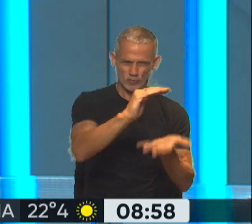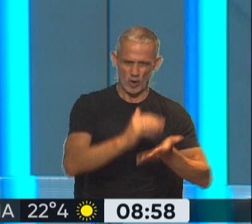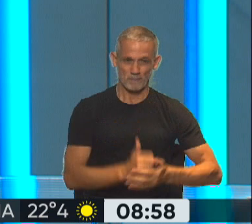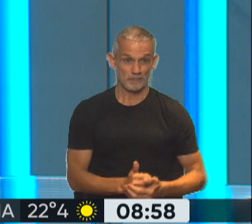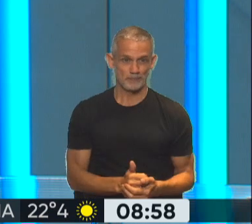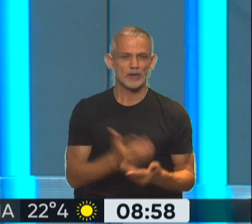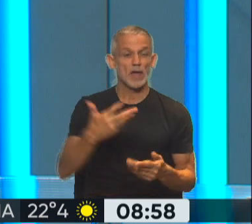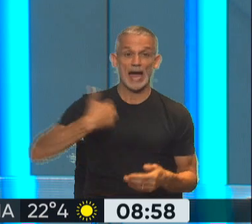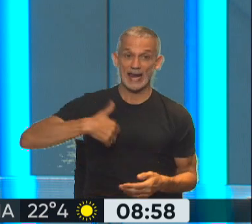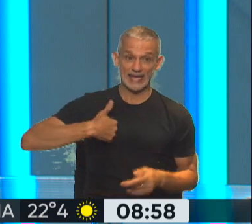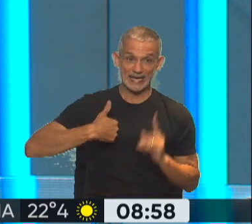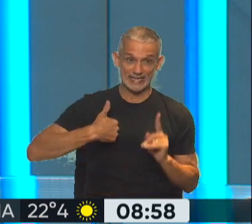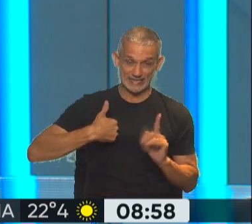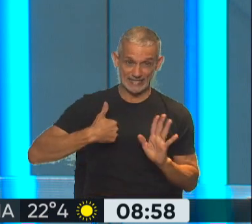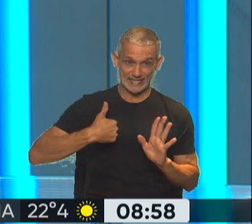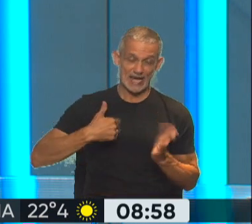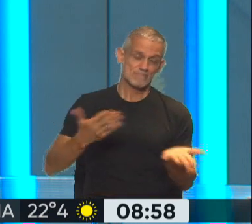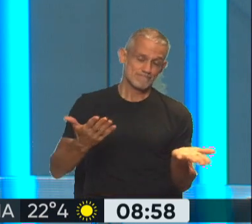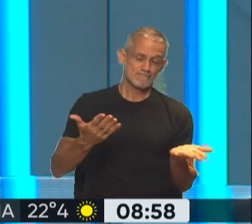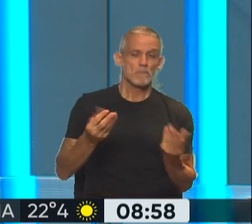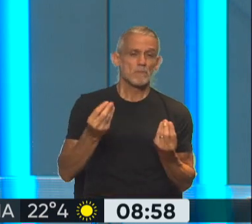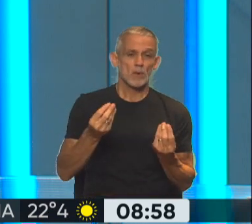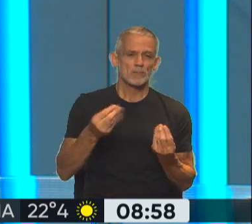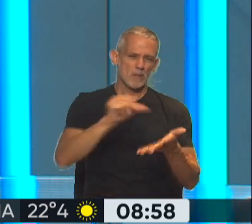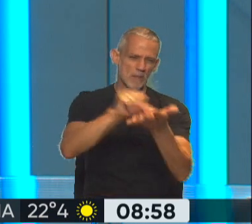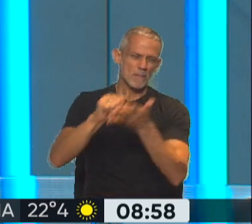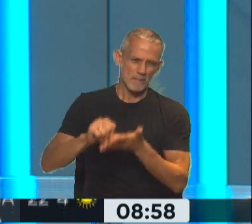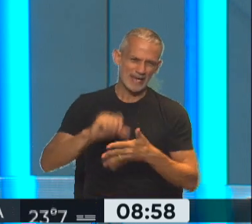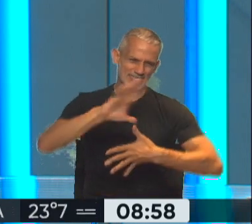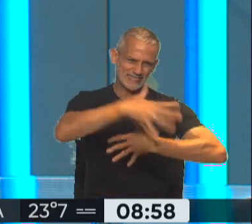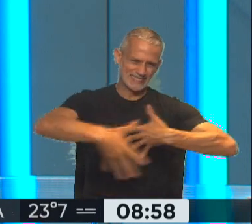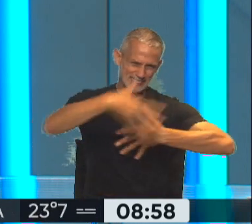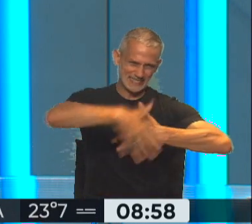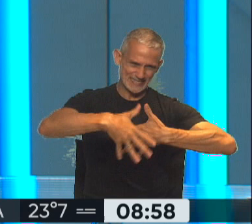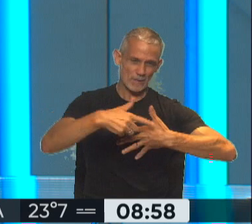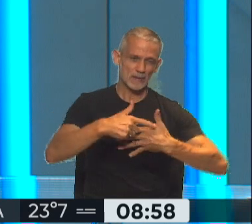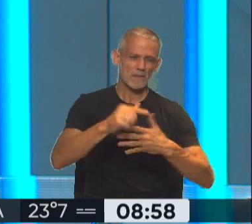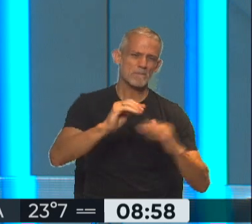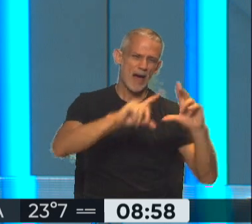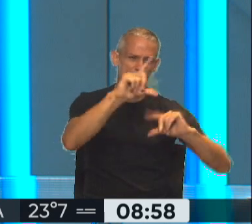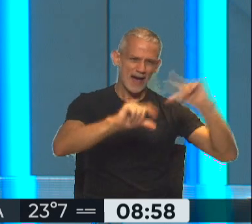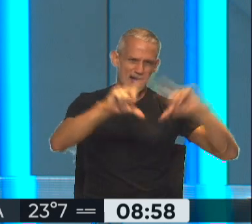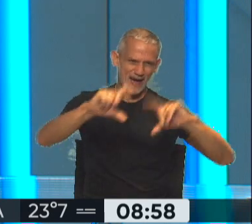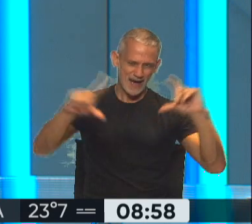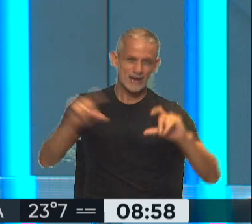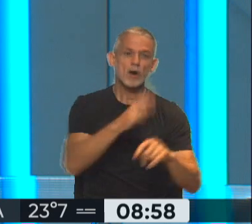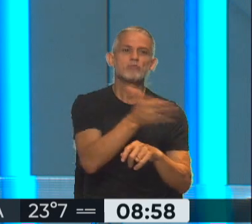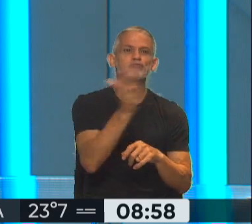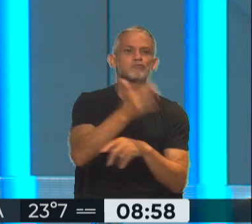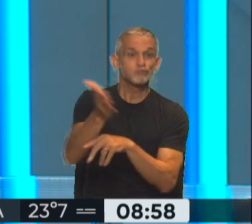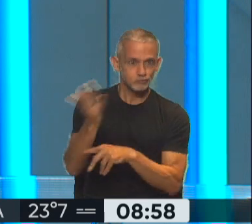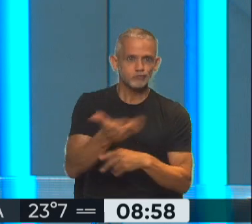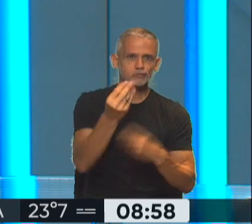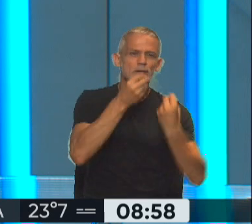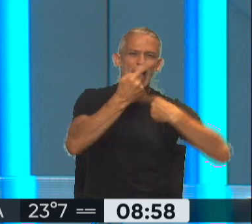la Argentina particularmente digamos Porque todos los países que integran la celac en menor o en mayor medida son productores de alimentos